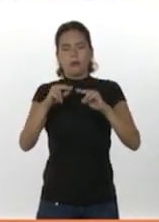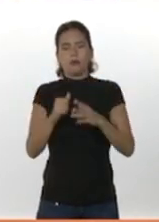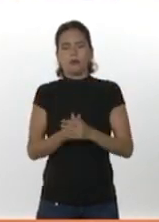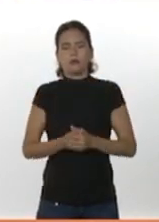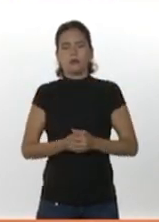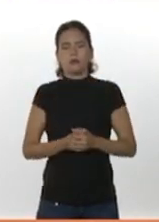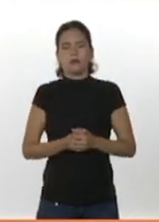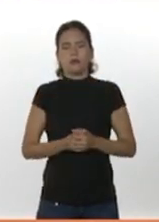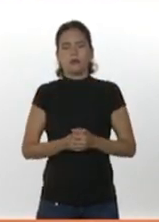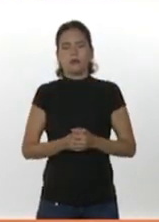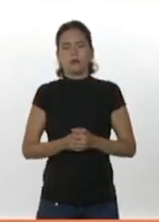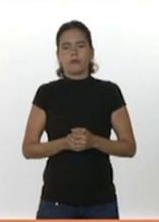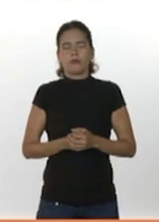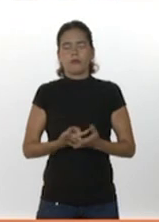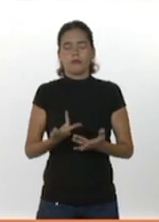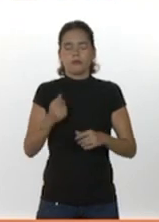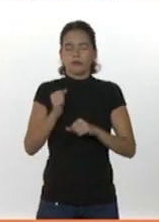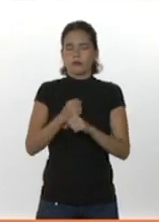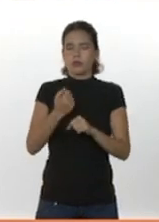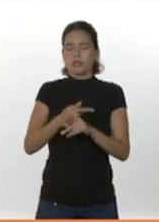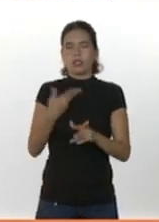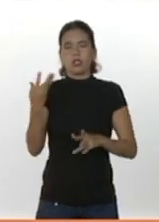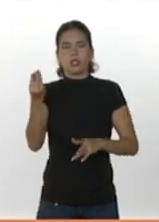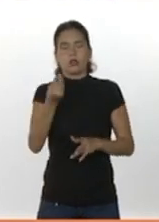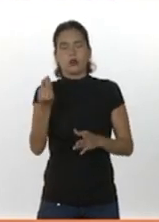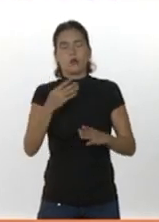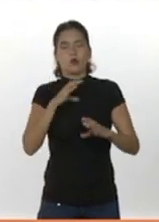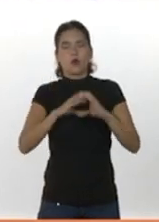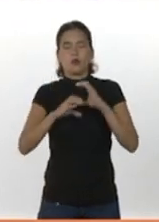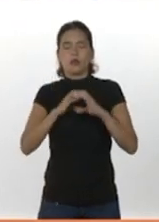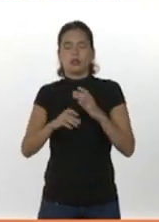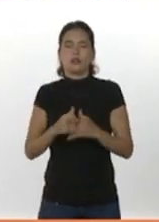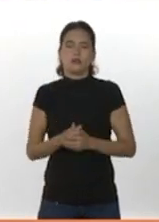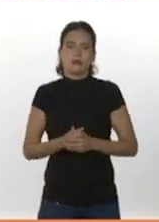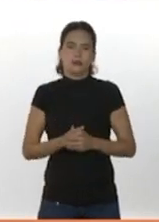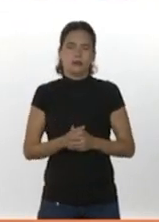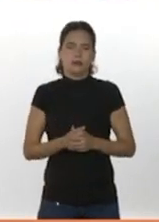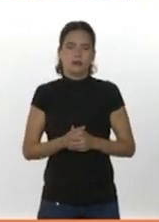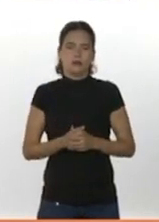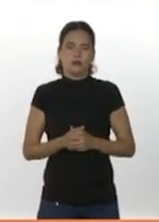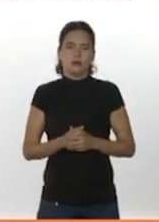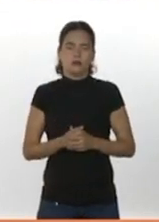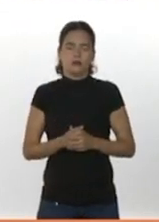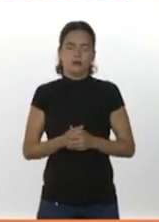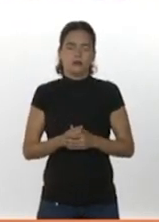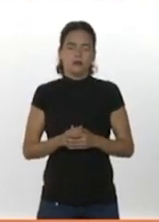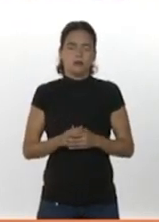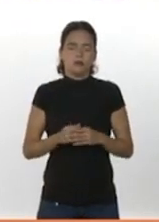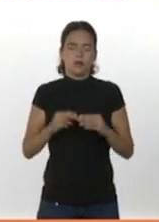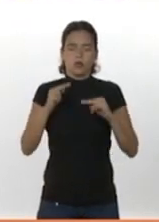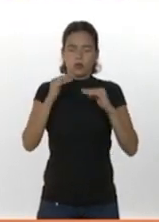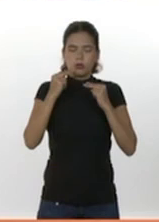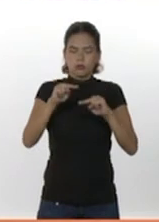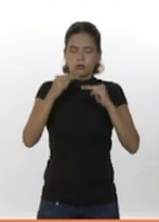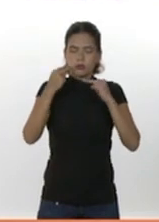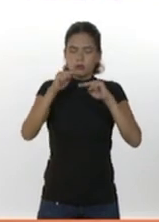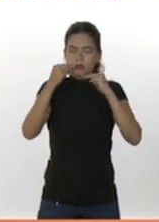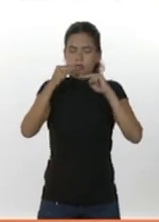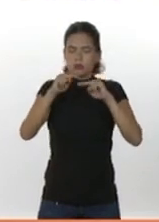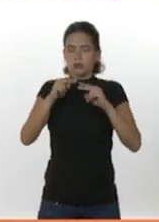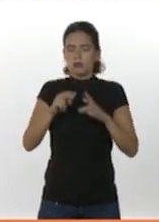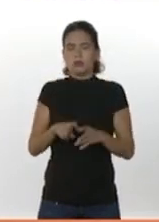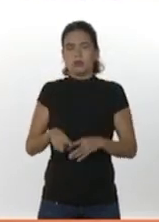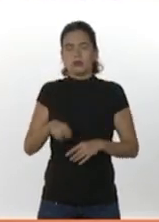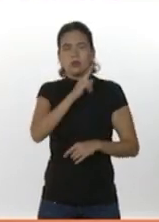de labores en la tierra como comunicacional entre ellos por jerarquía, de chamán,